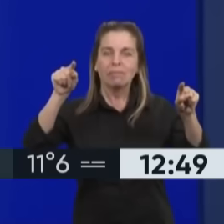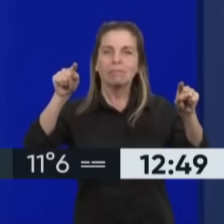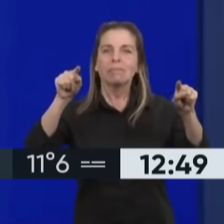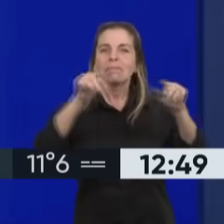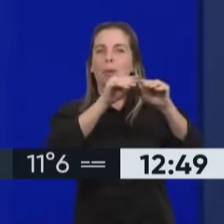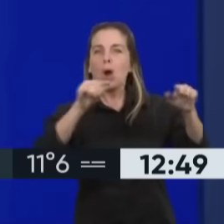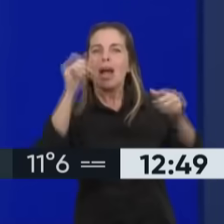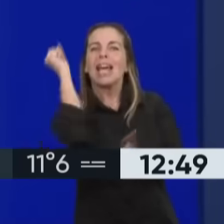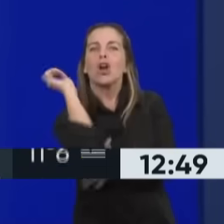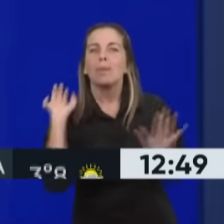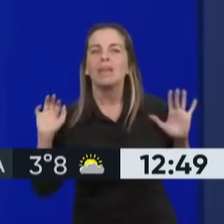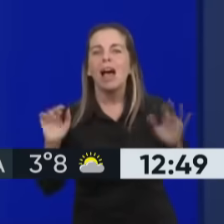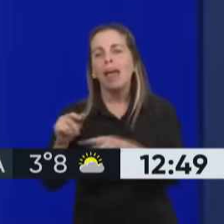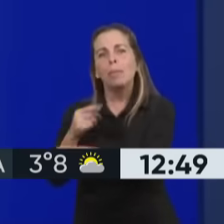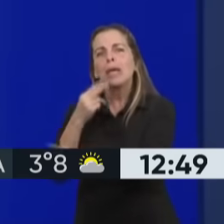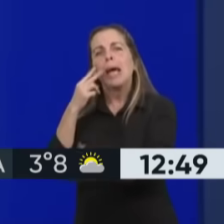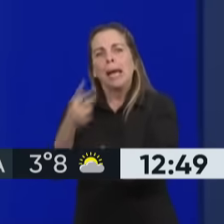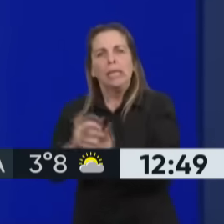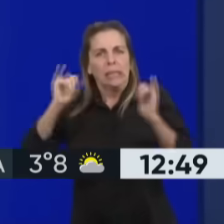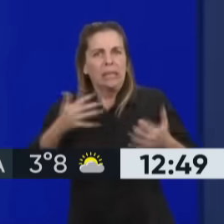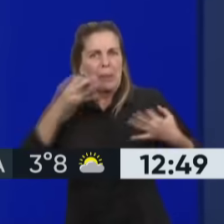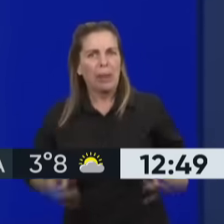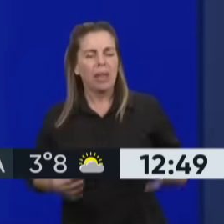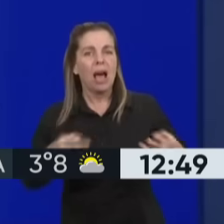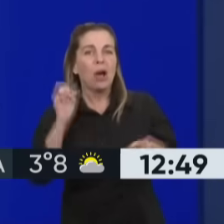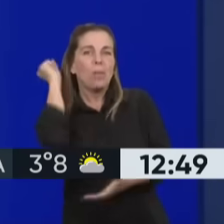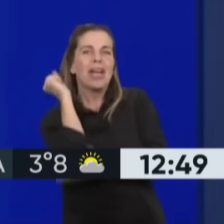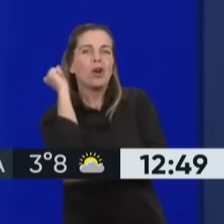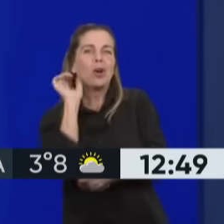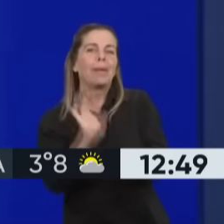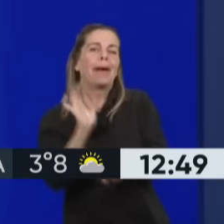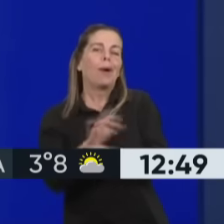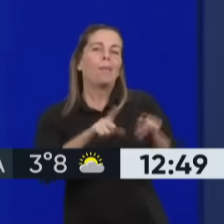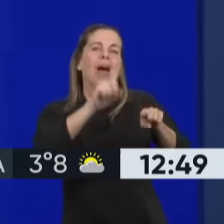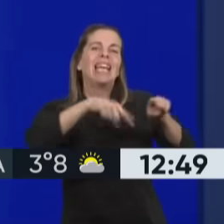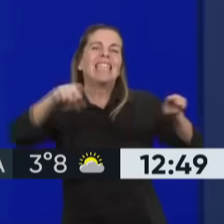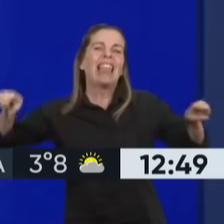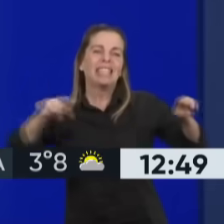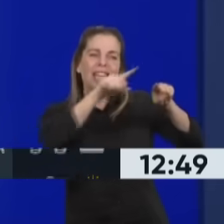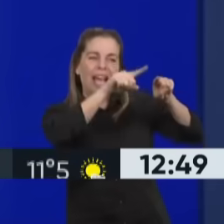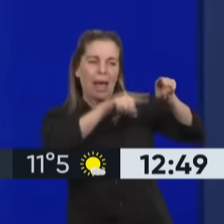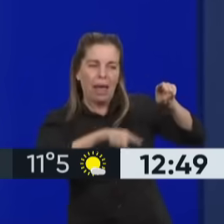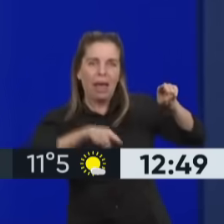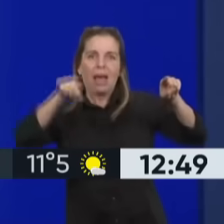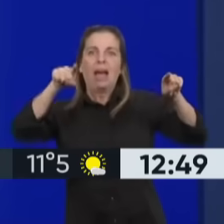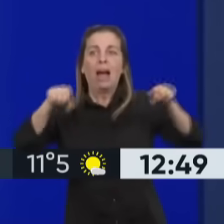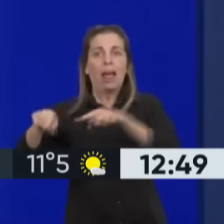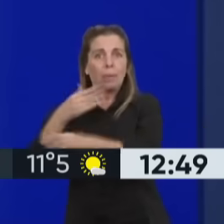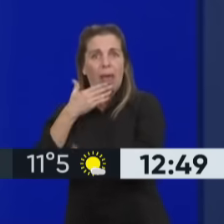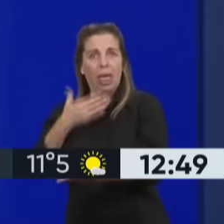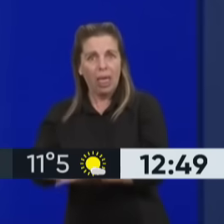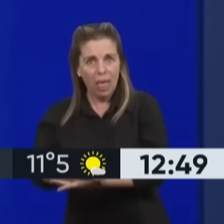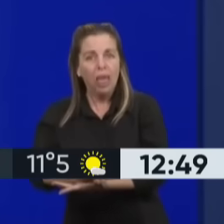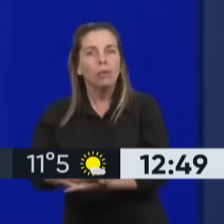era en B corta. Y después no les quedó otra que mirar azorados que fue una